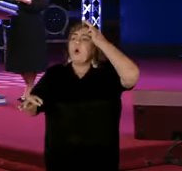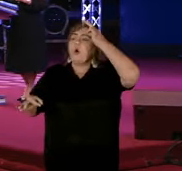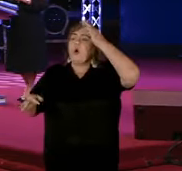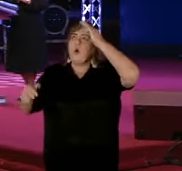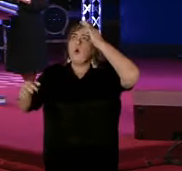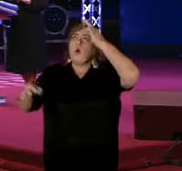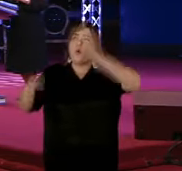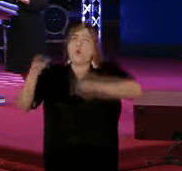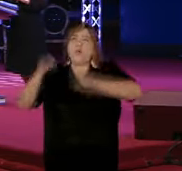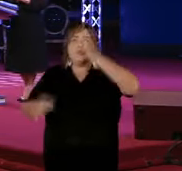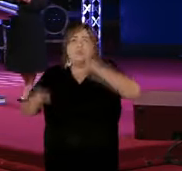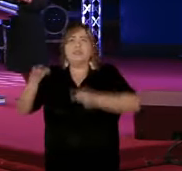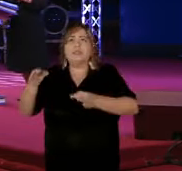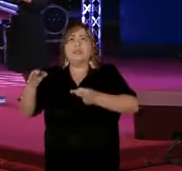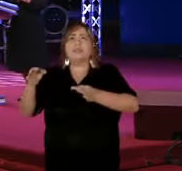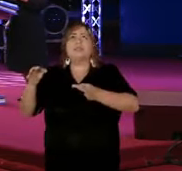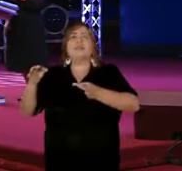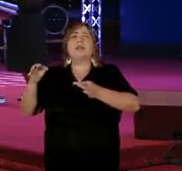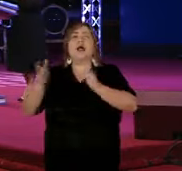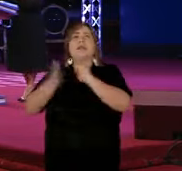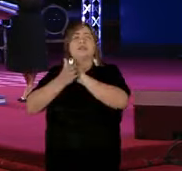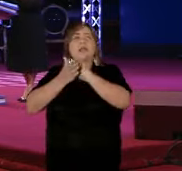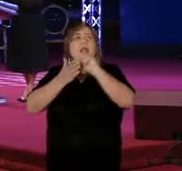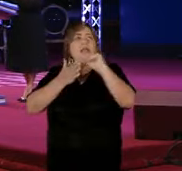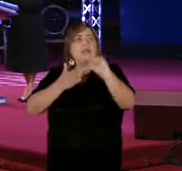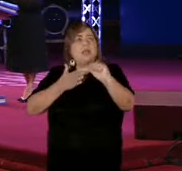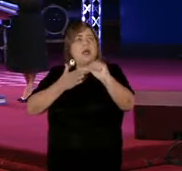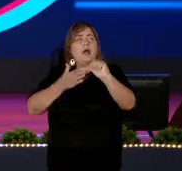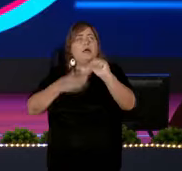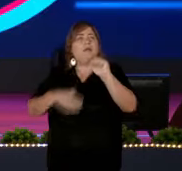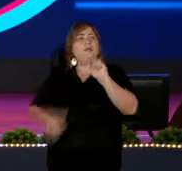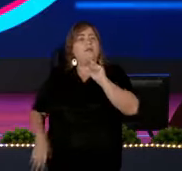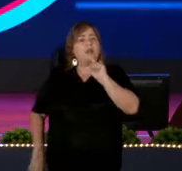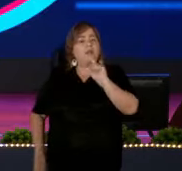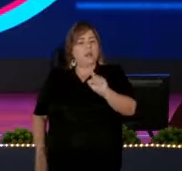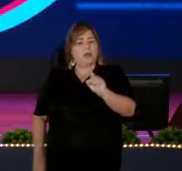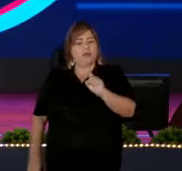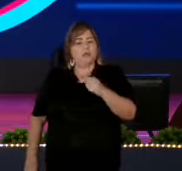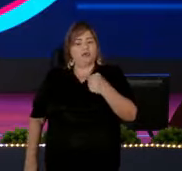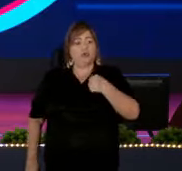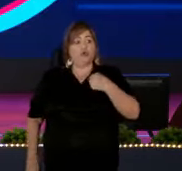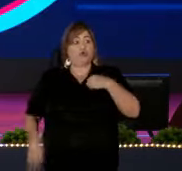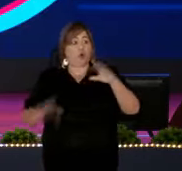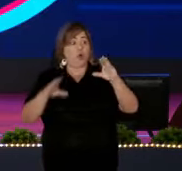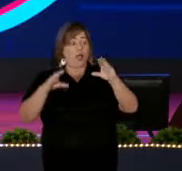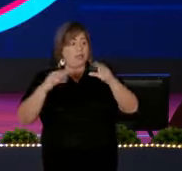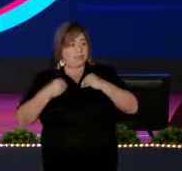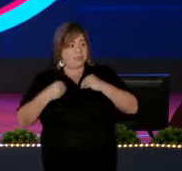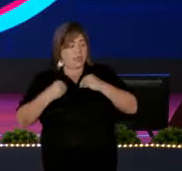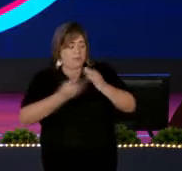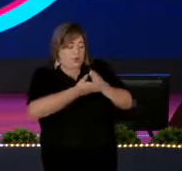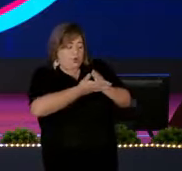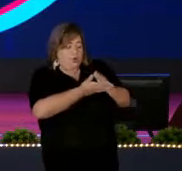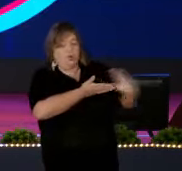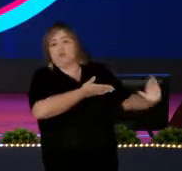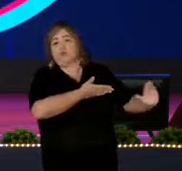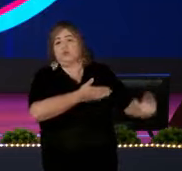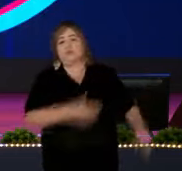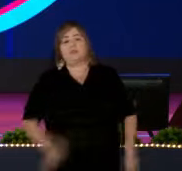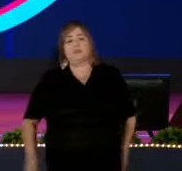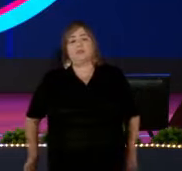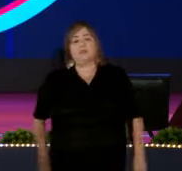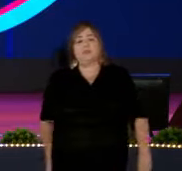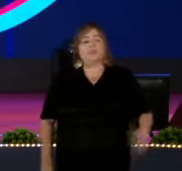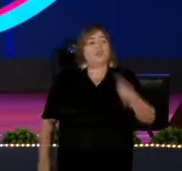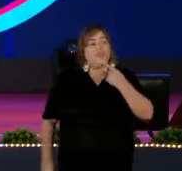verdad. Por lo cual tú tienes la elección de aceptar o desechar. No venga a decir, no, porque esto